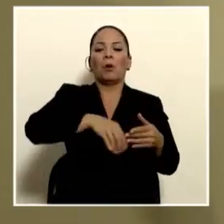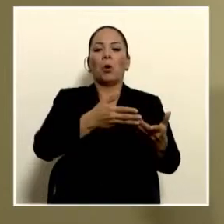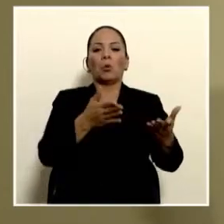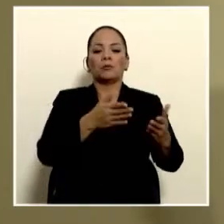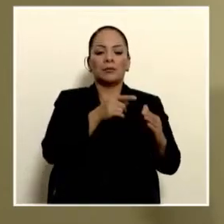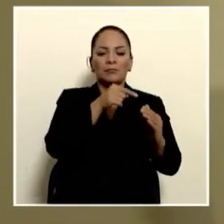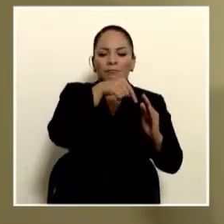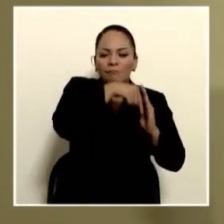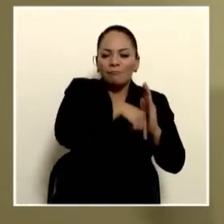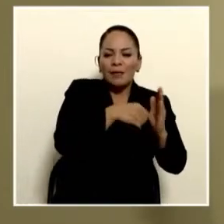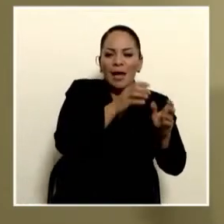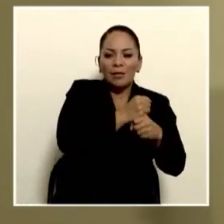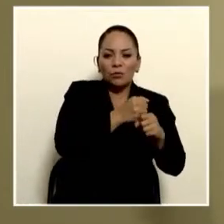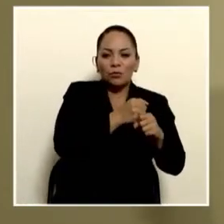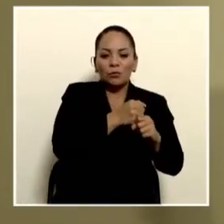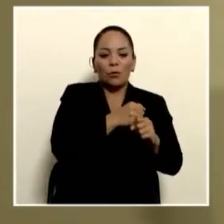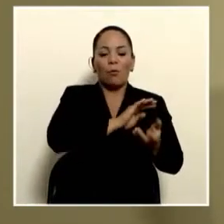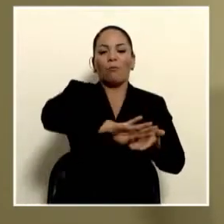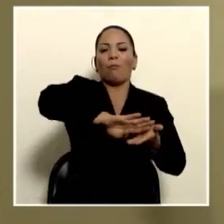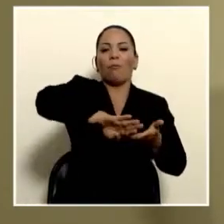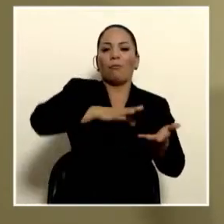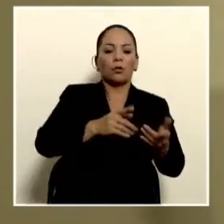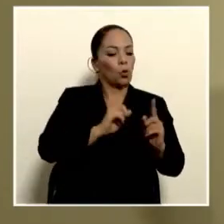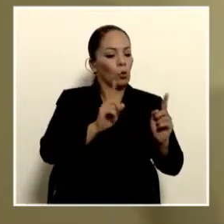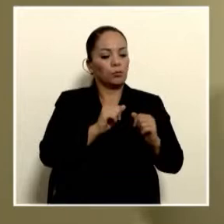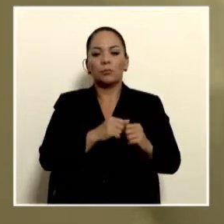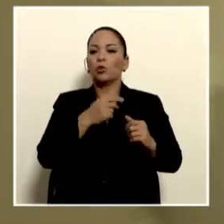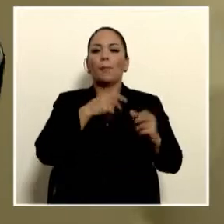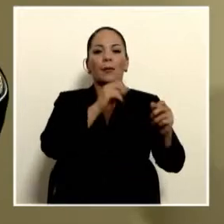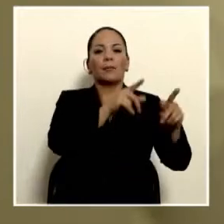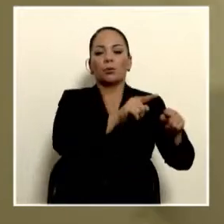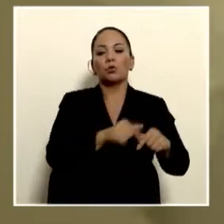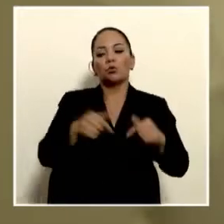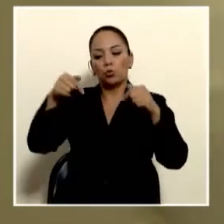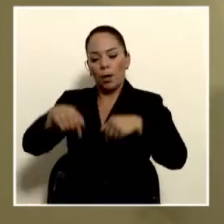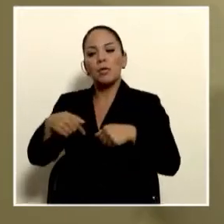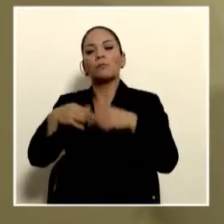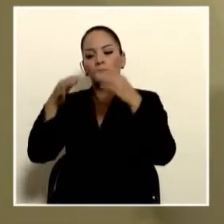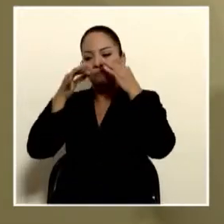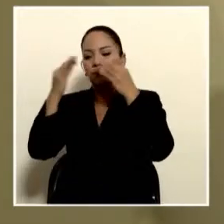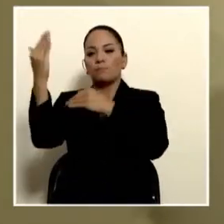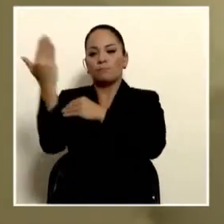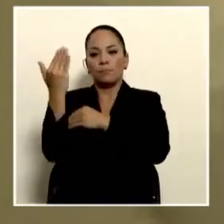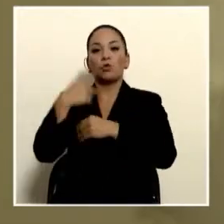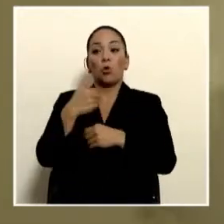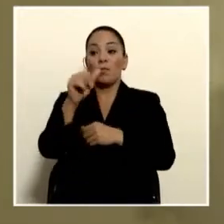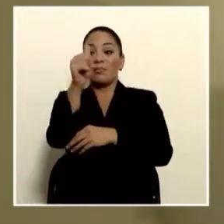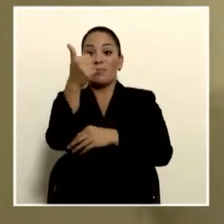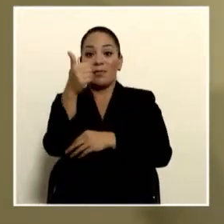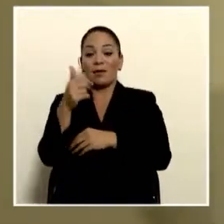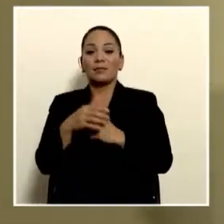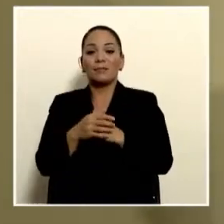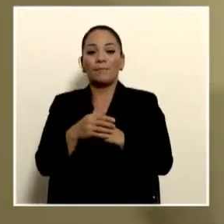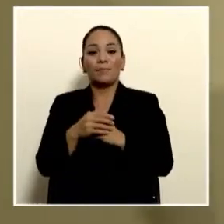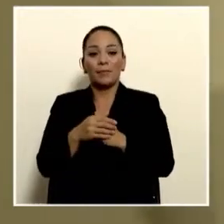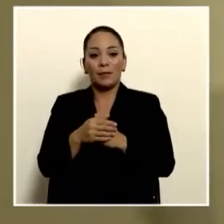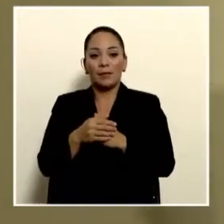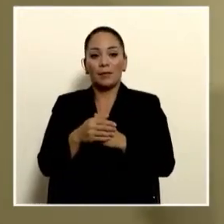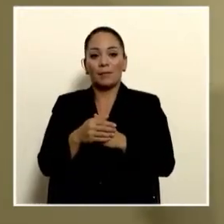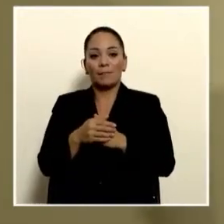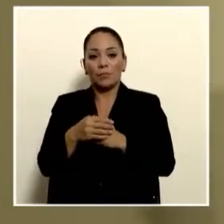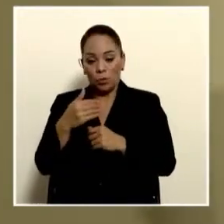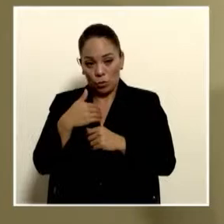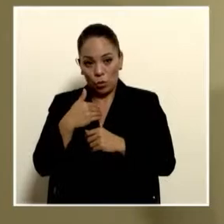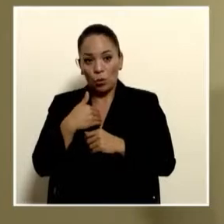de los hechos. Y aquí estoy dando la cara. Y tengo a 10 cámaras y a la unión de cámaras